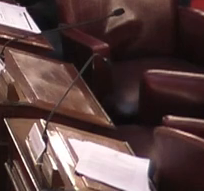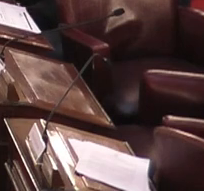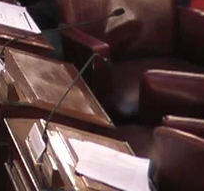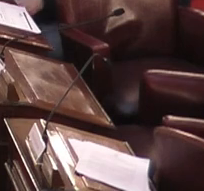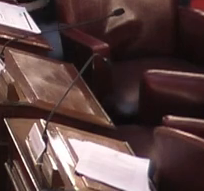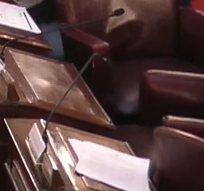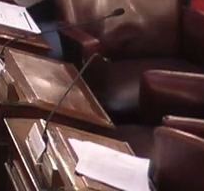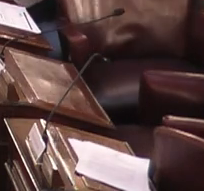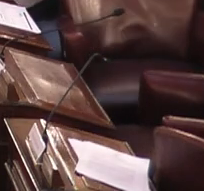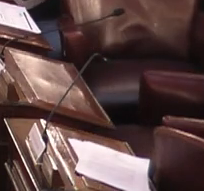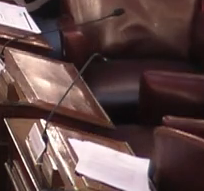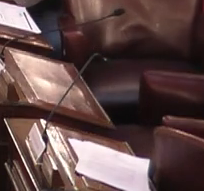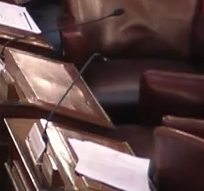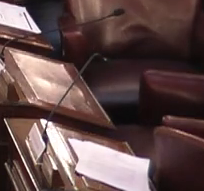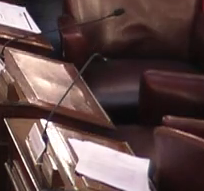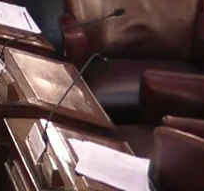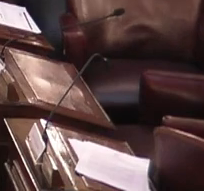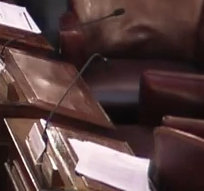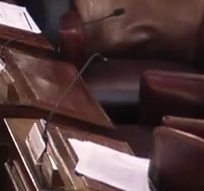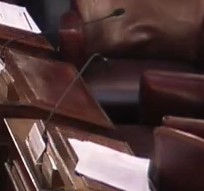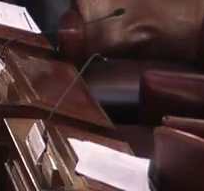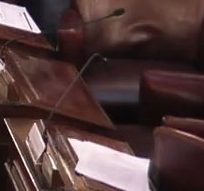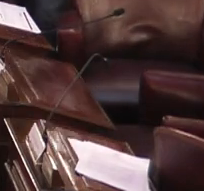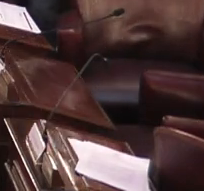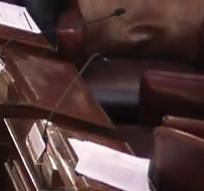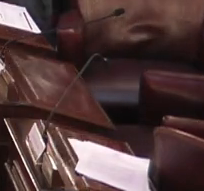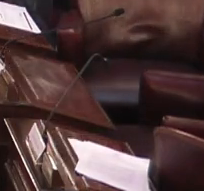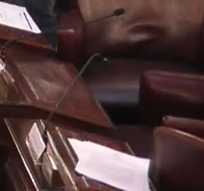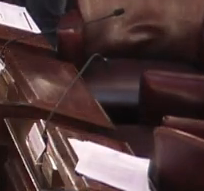Ya que vamos a ver las pantallas.